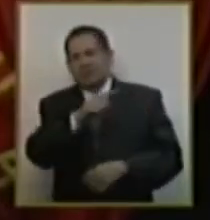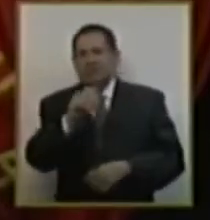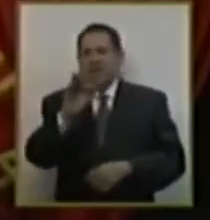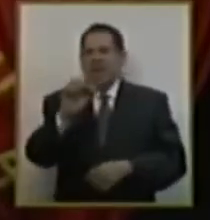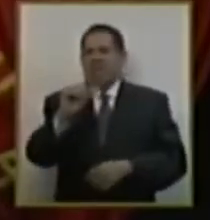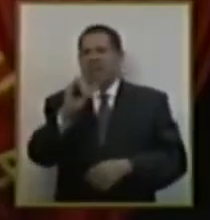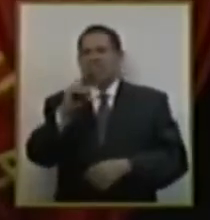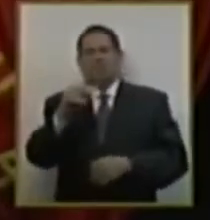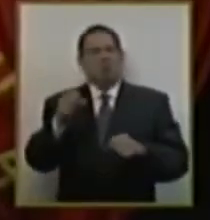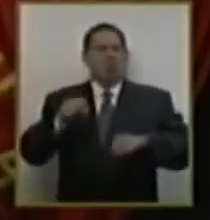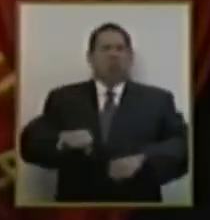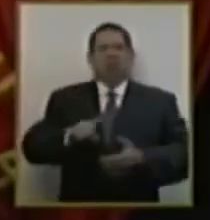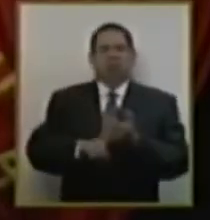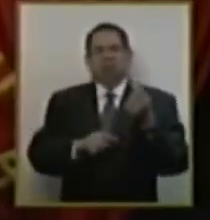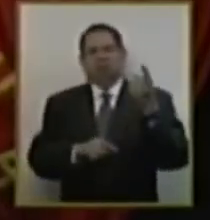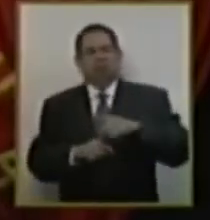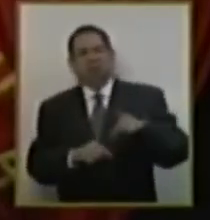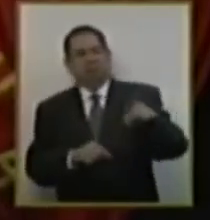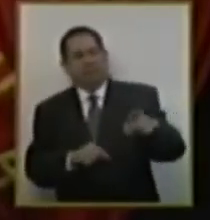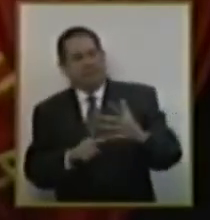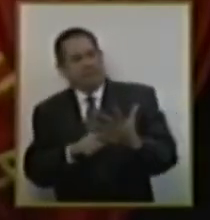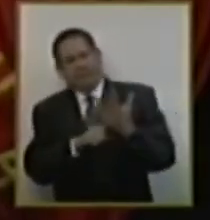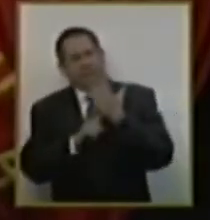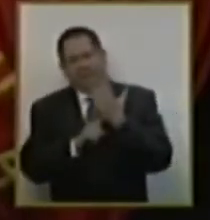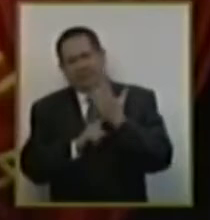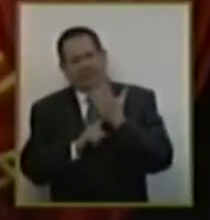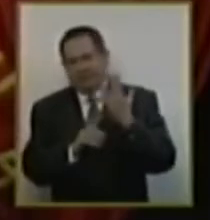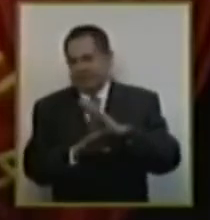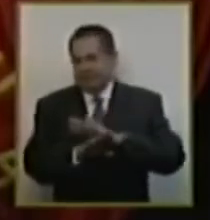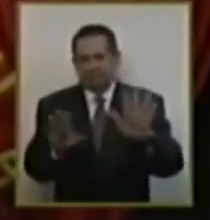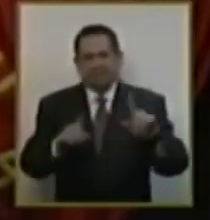nuevo cuño. Son manifestaciones en muy